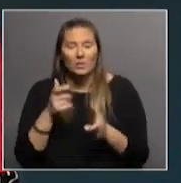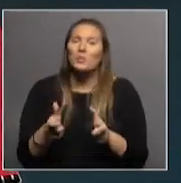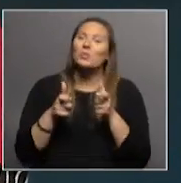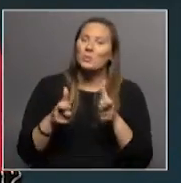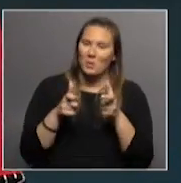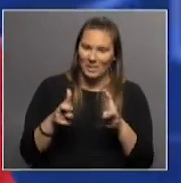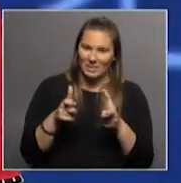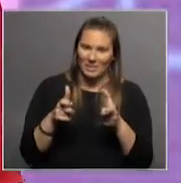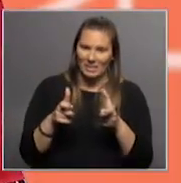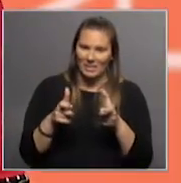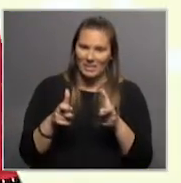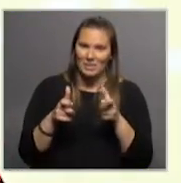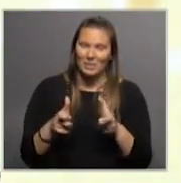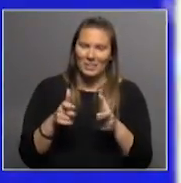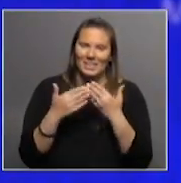para varas